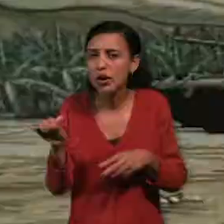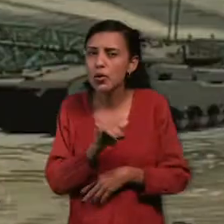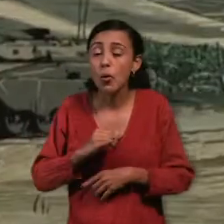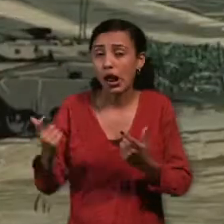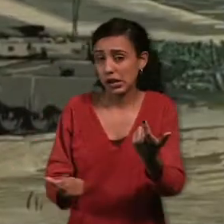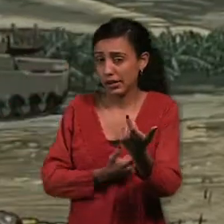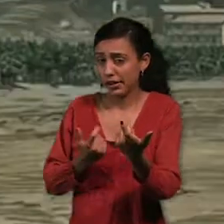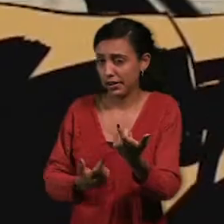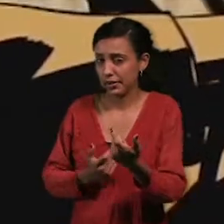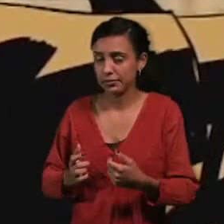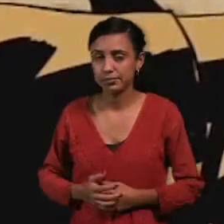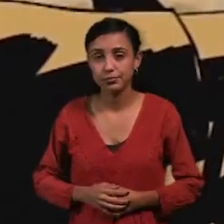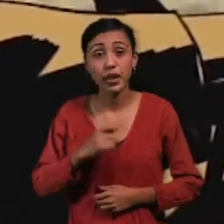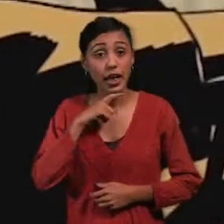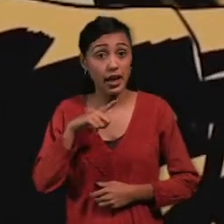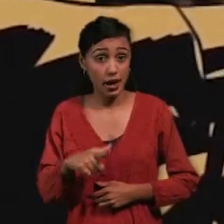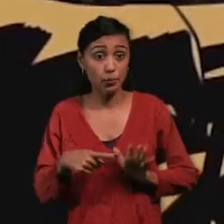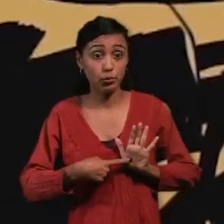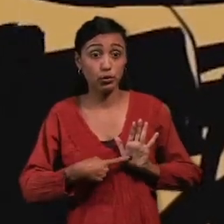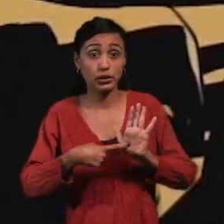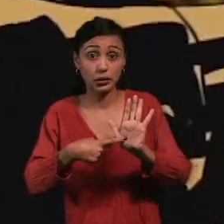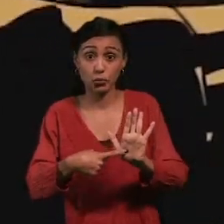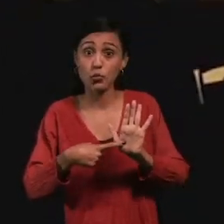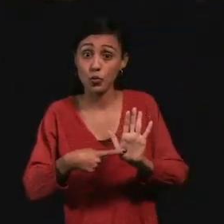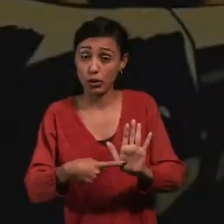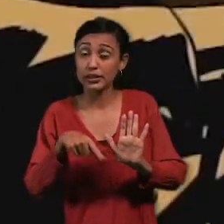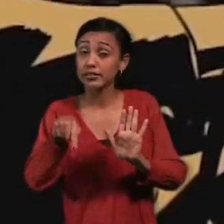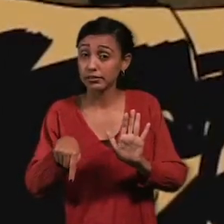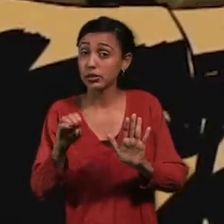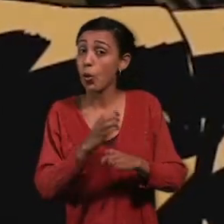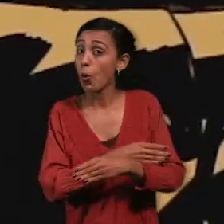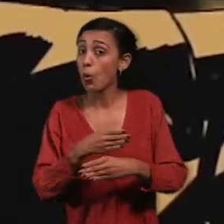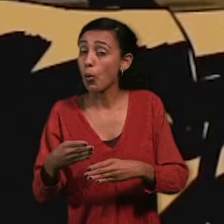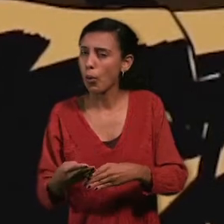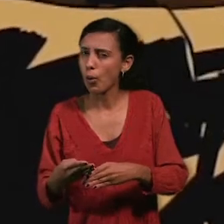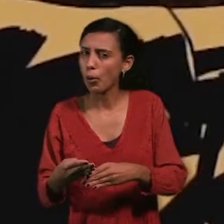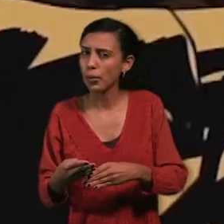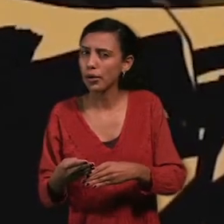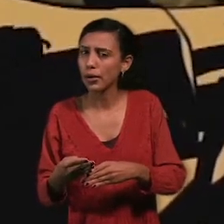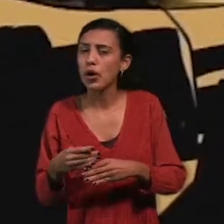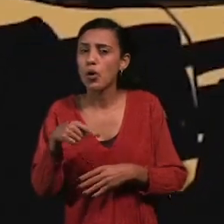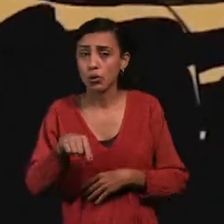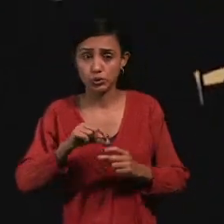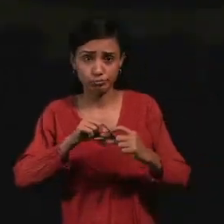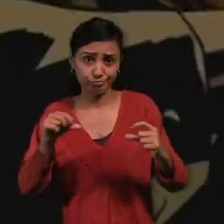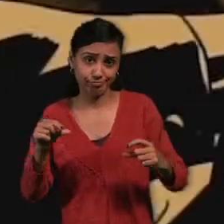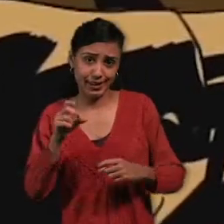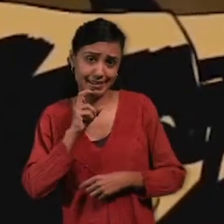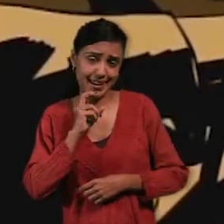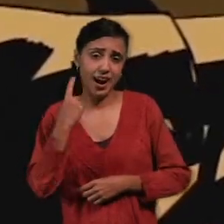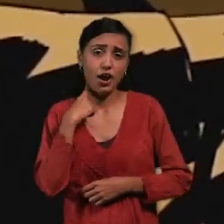de la guerra. Un ejemplo muy demostrativo y magistral de este tipo de obras es el largometraje Vals con Bachir,